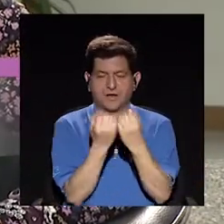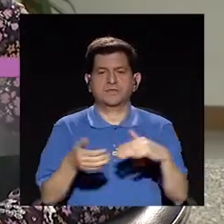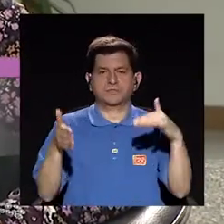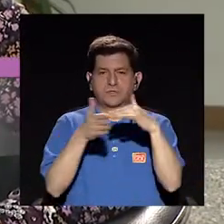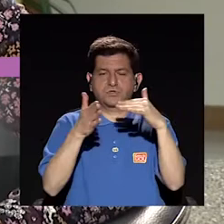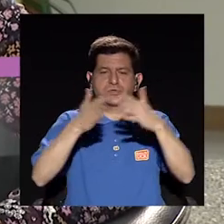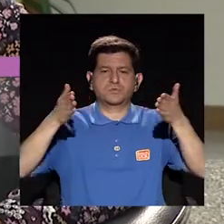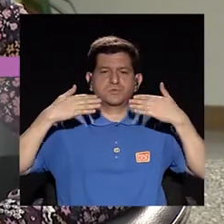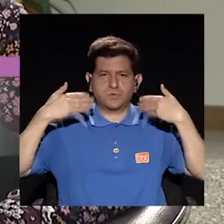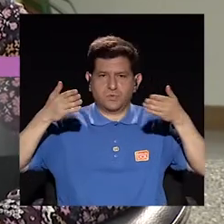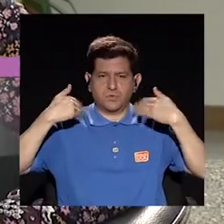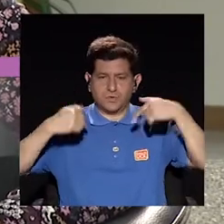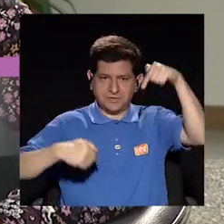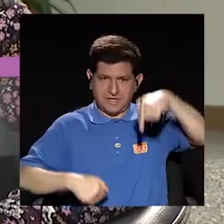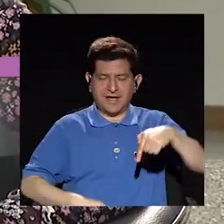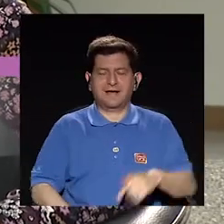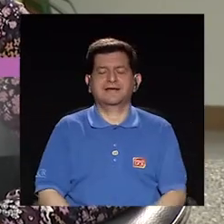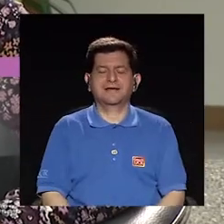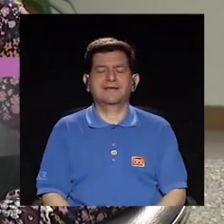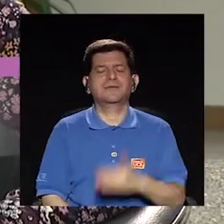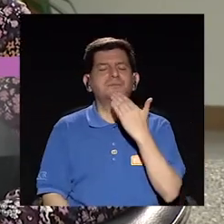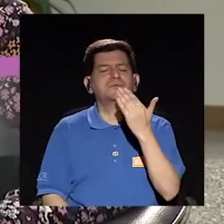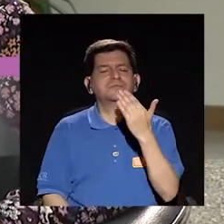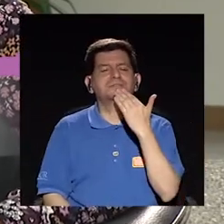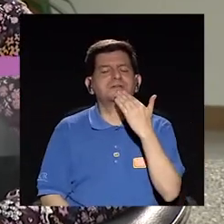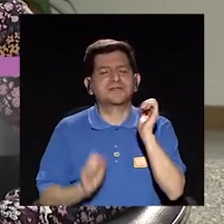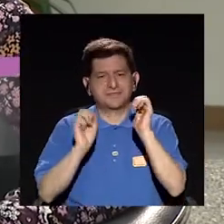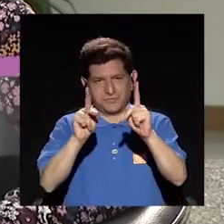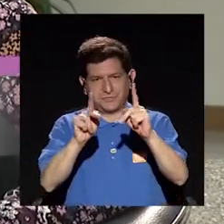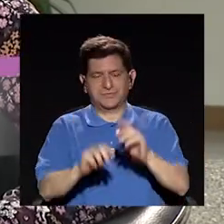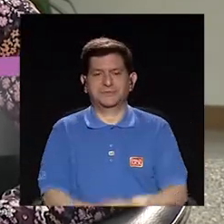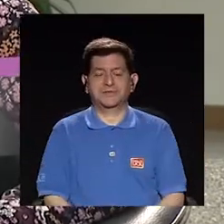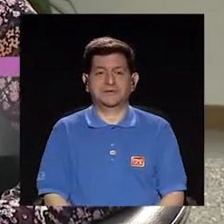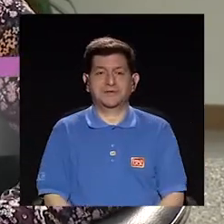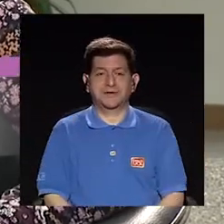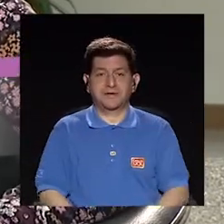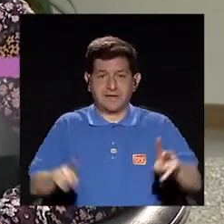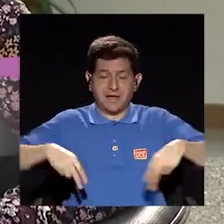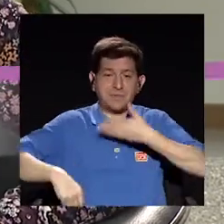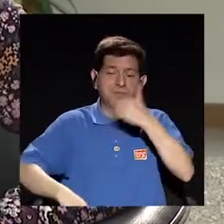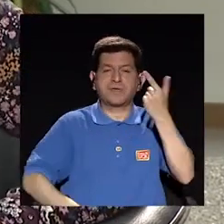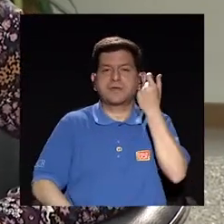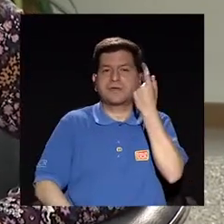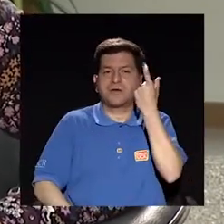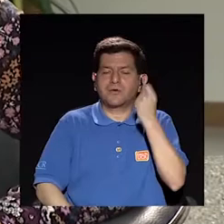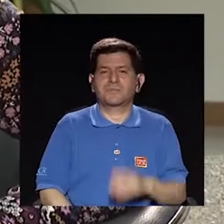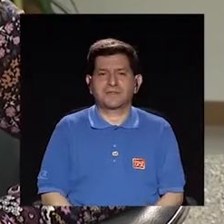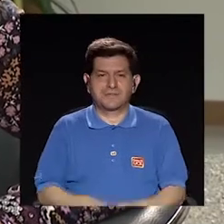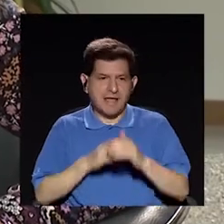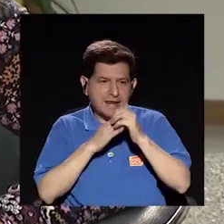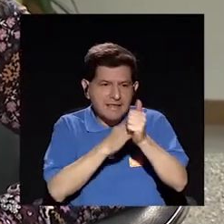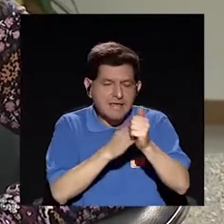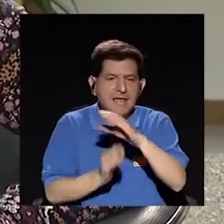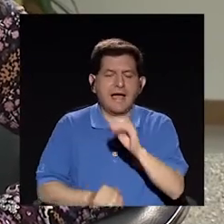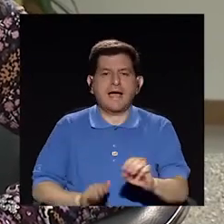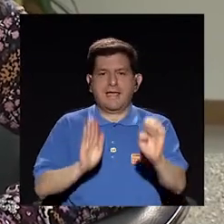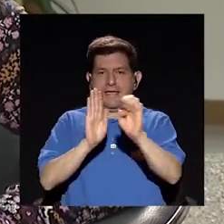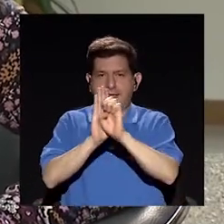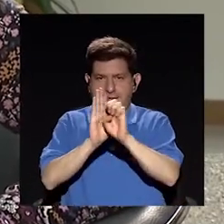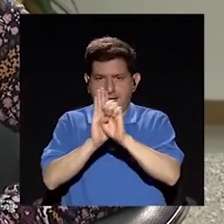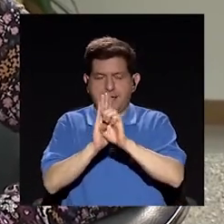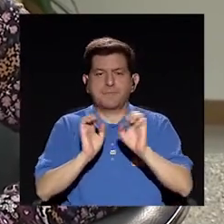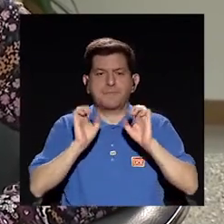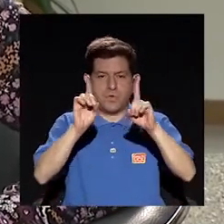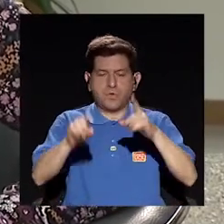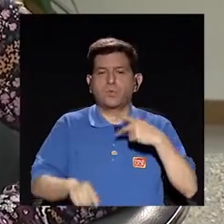para Estudios Tropicales, a quienes les agradecemos el espacio. En Vivir Mejor entendemos que la guía y el ejemplo